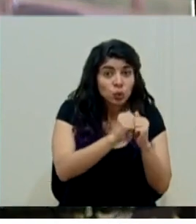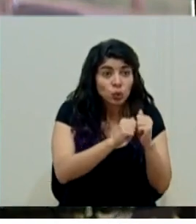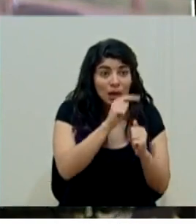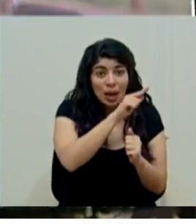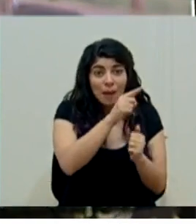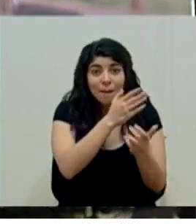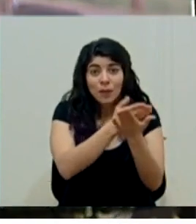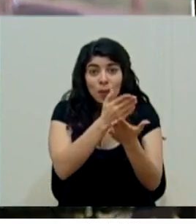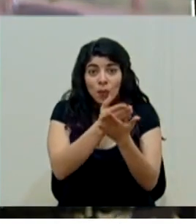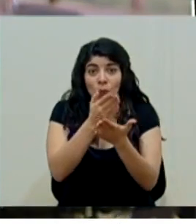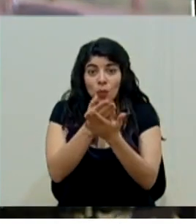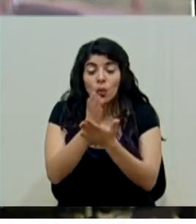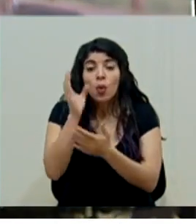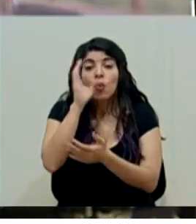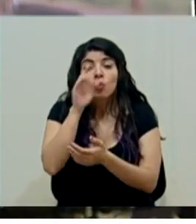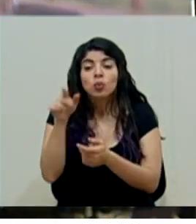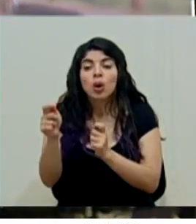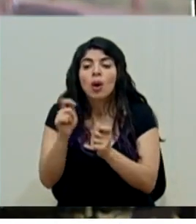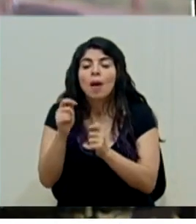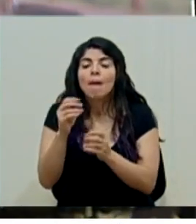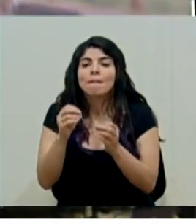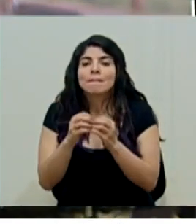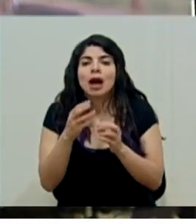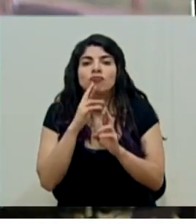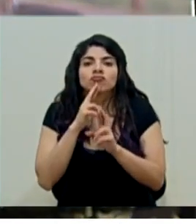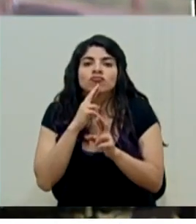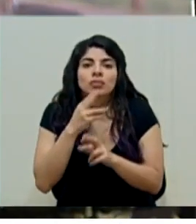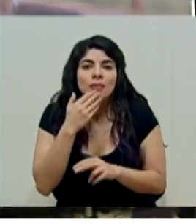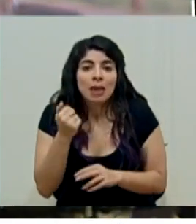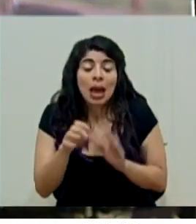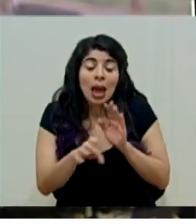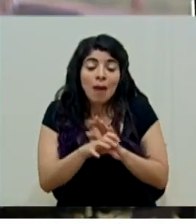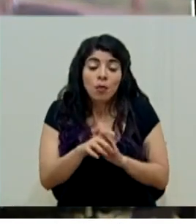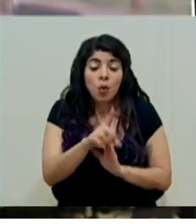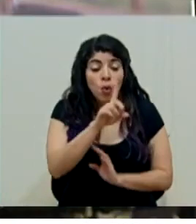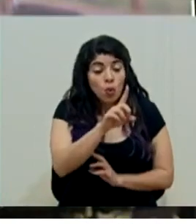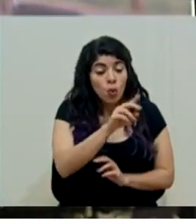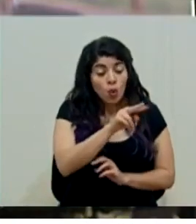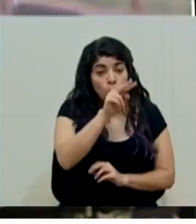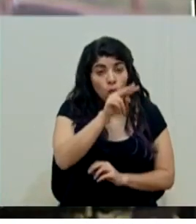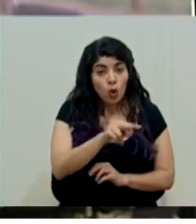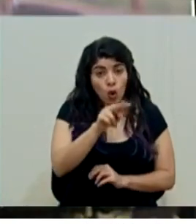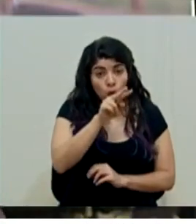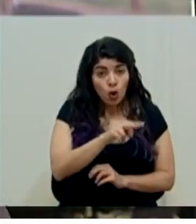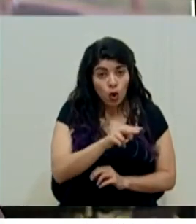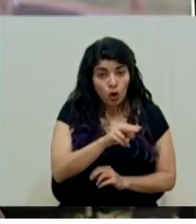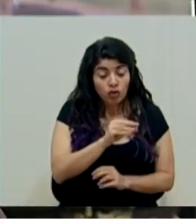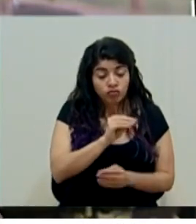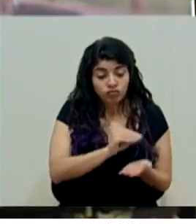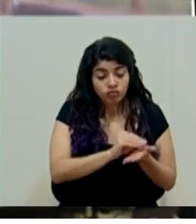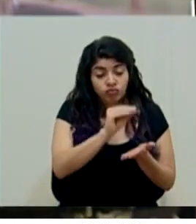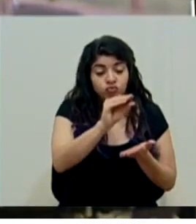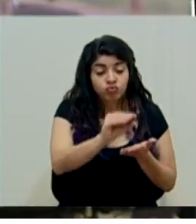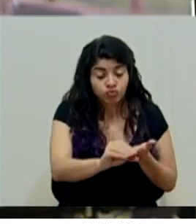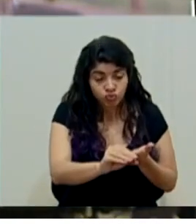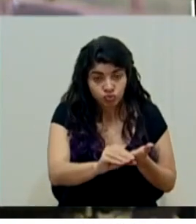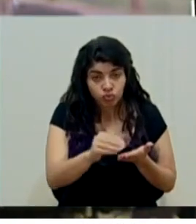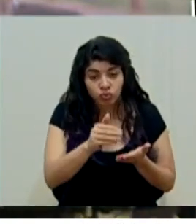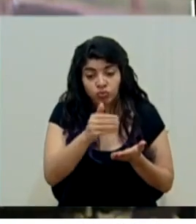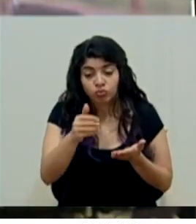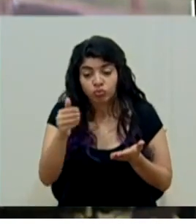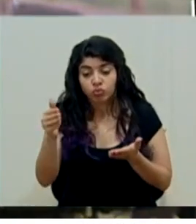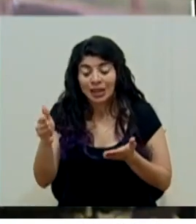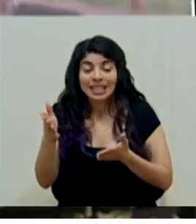es encaminado a hacerlo más eficiente. Digamos que por cada colón que se invierte, se mire, digamos, en los efectos en la